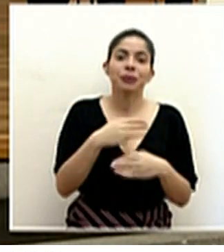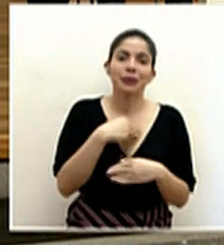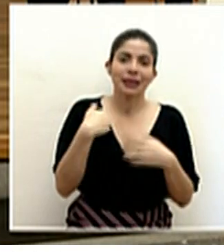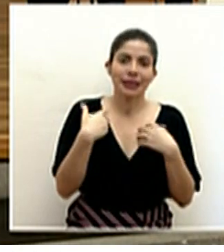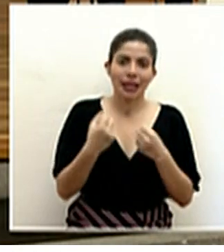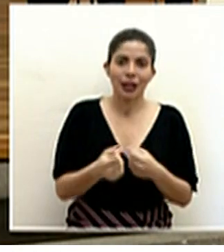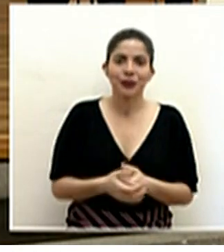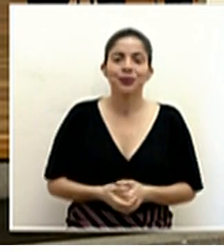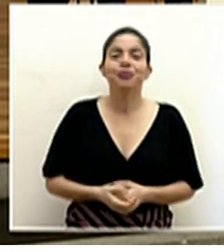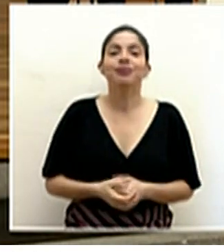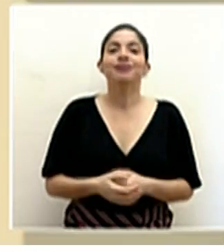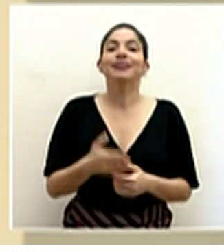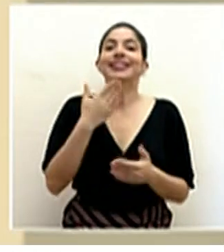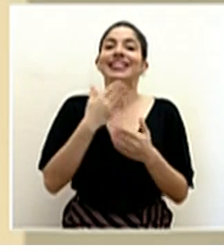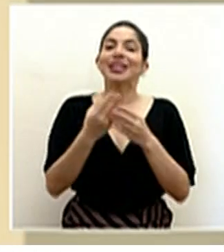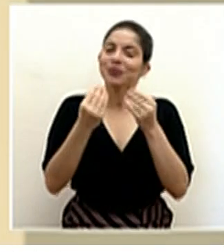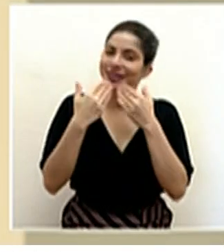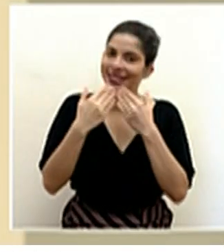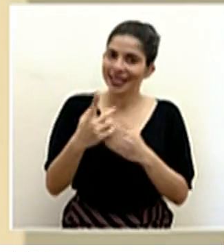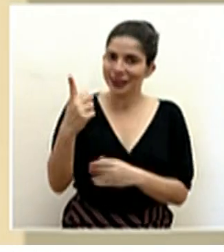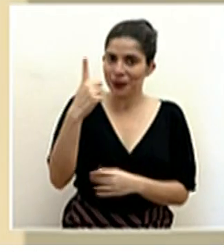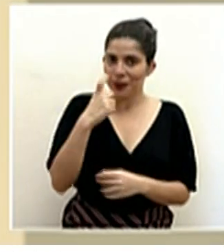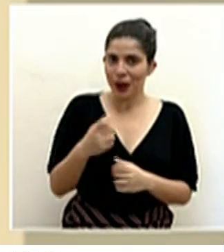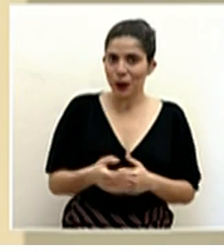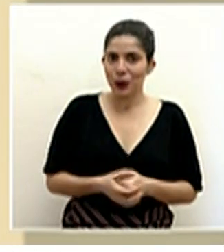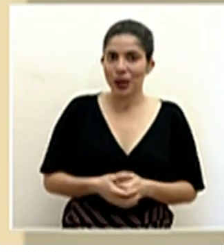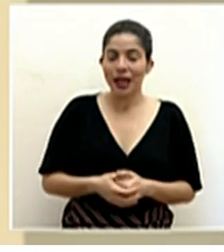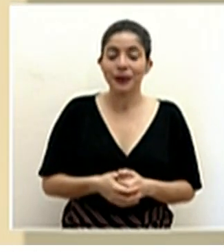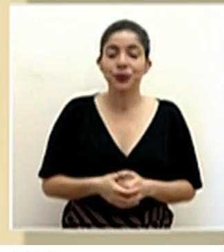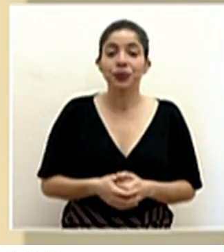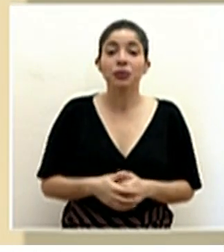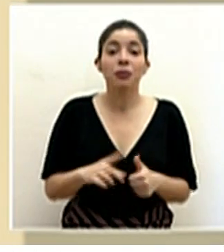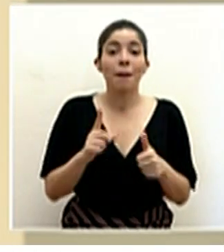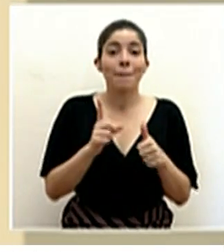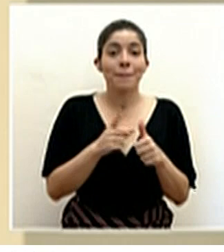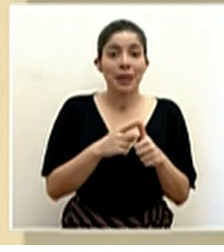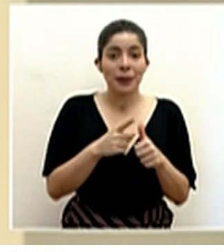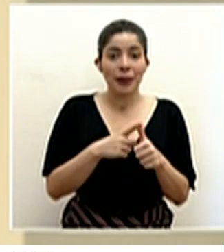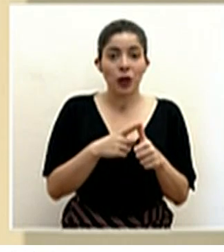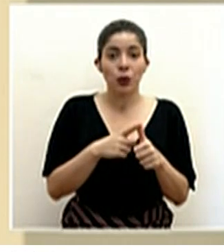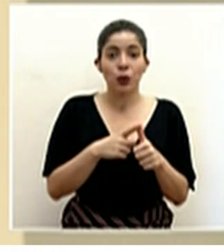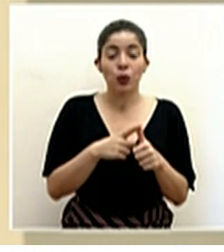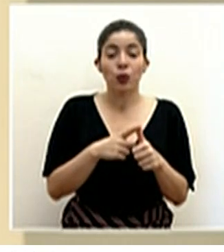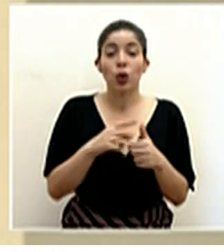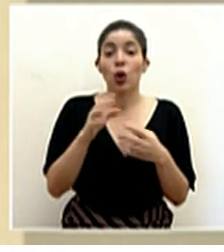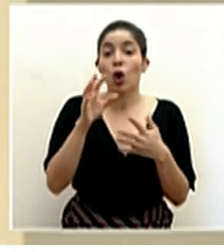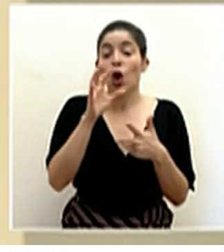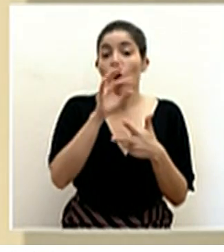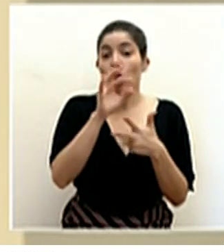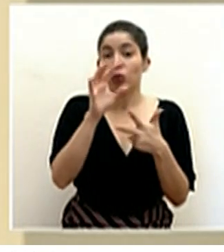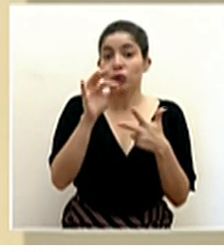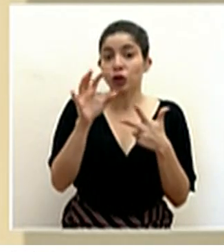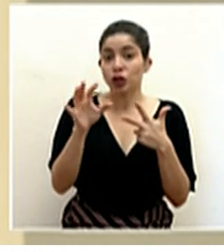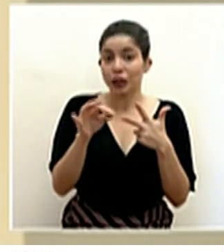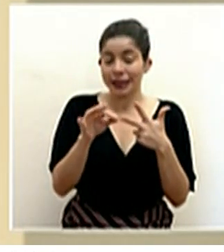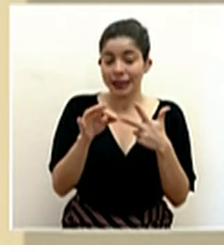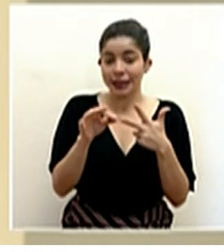Salud. Gracias, muchas gracias por su pregunta. Lo primero es que las opciones que